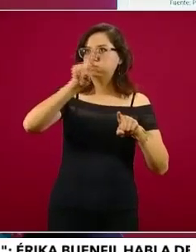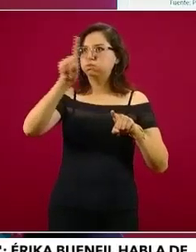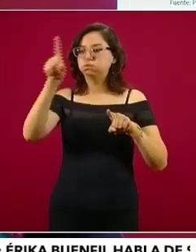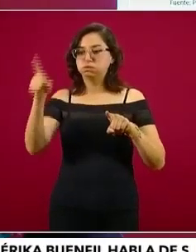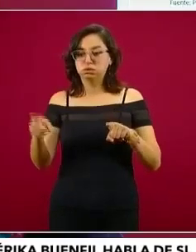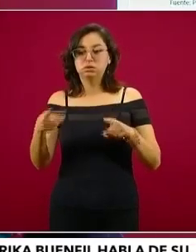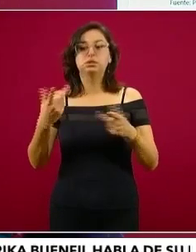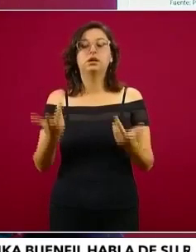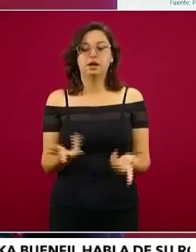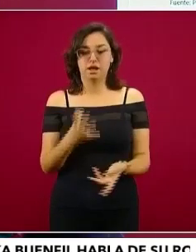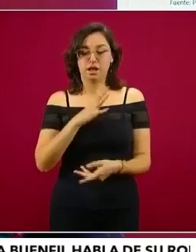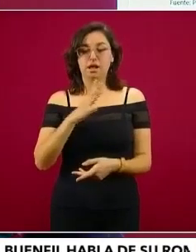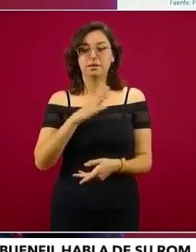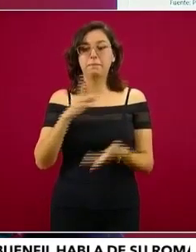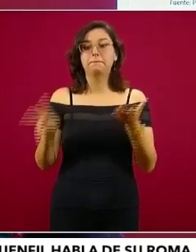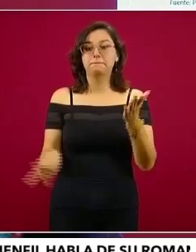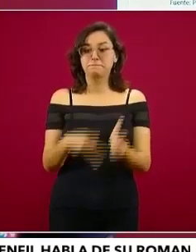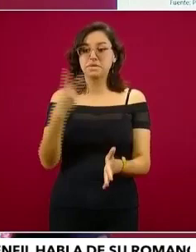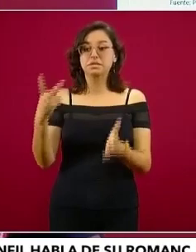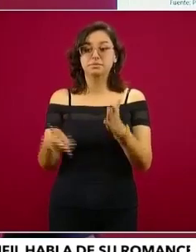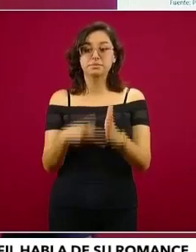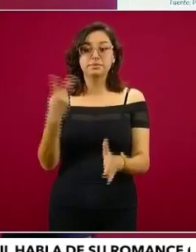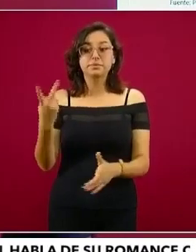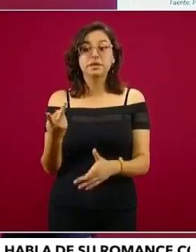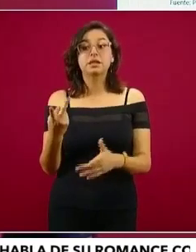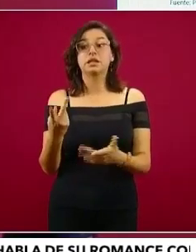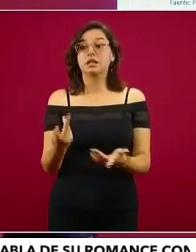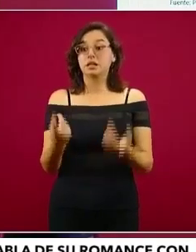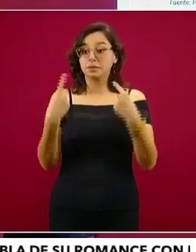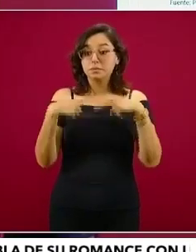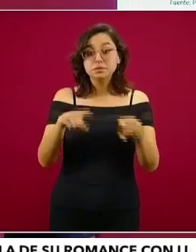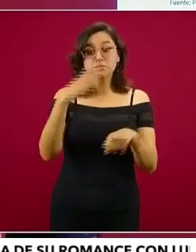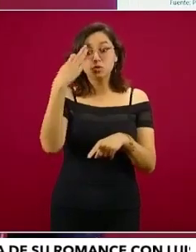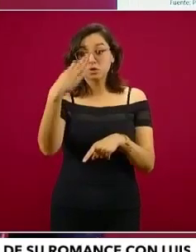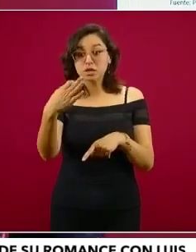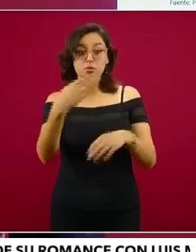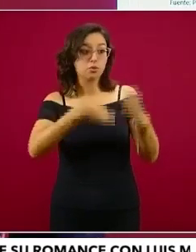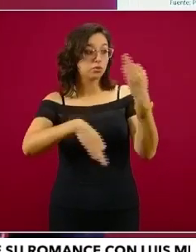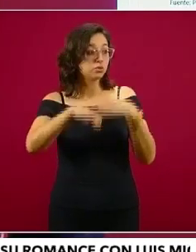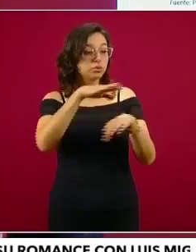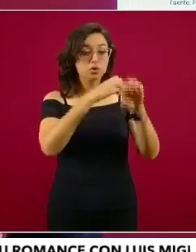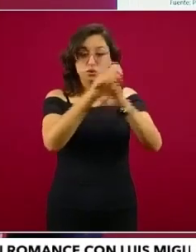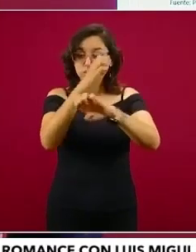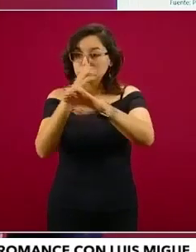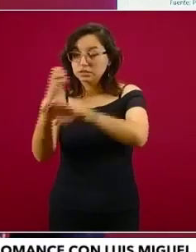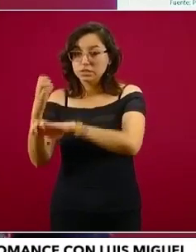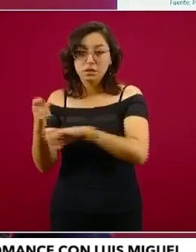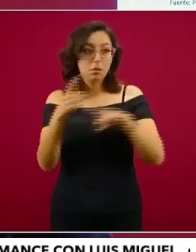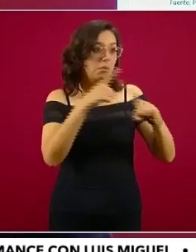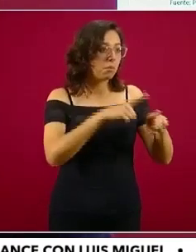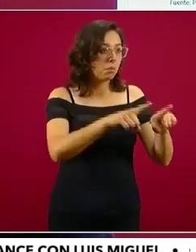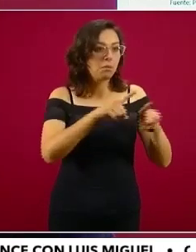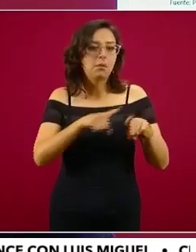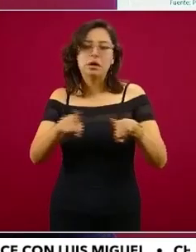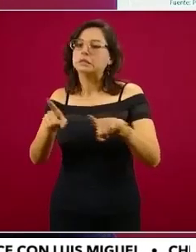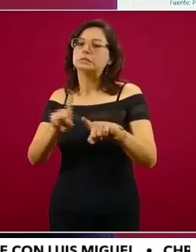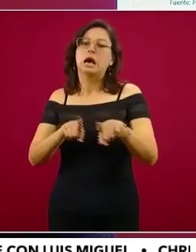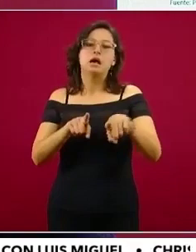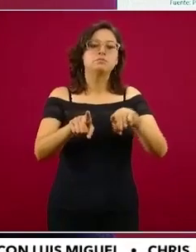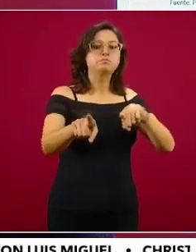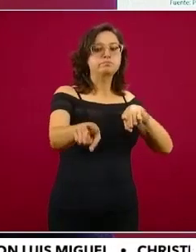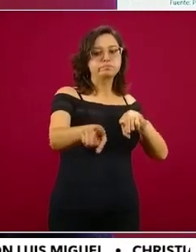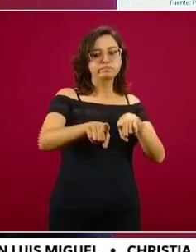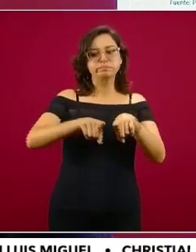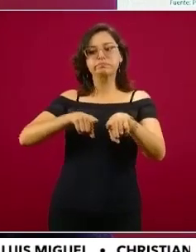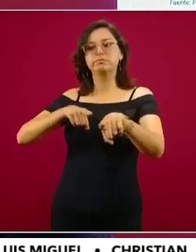en muchas ocasiones, no sucede al mismo momento en todas las entidades federativas, sino que depende de cuándo iniciaron cada una